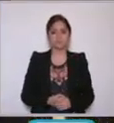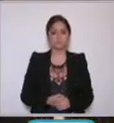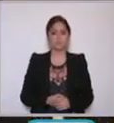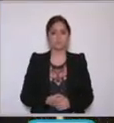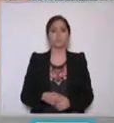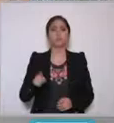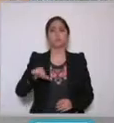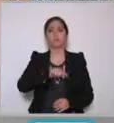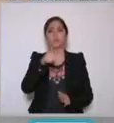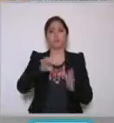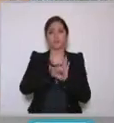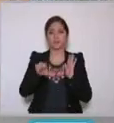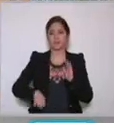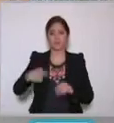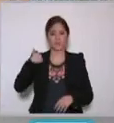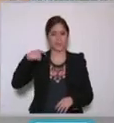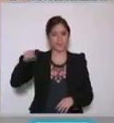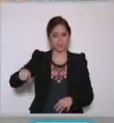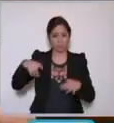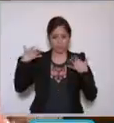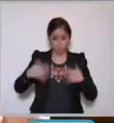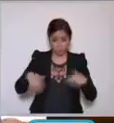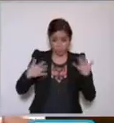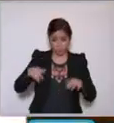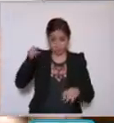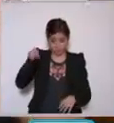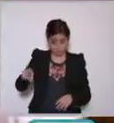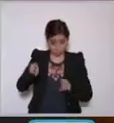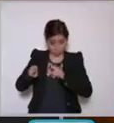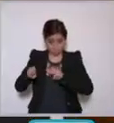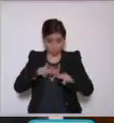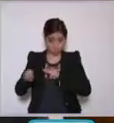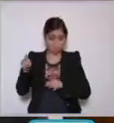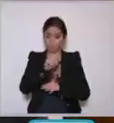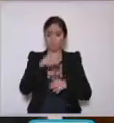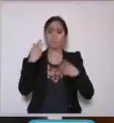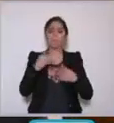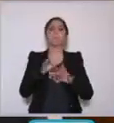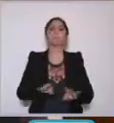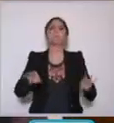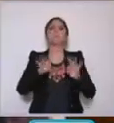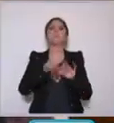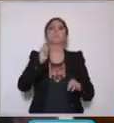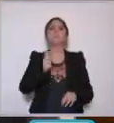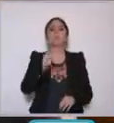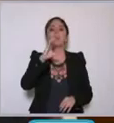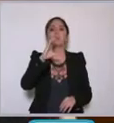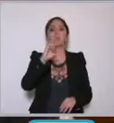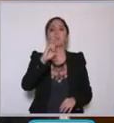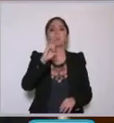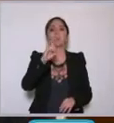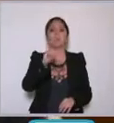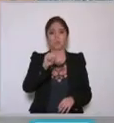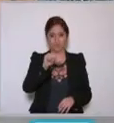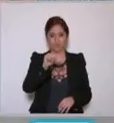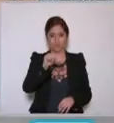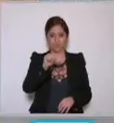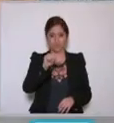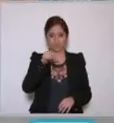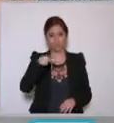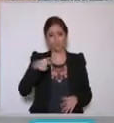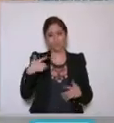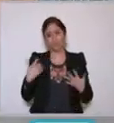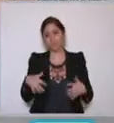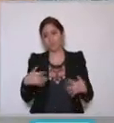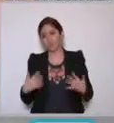sólido de lo que te estoy diciendo, porque no fueron de este movimiento, pero dejaron una huella muy grande y ellos son Coda. Ay, Son y